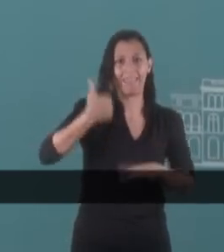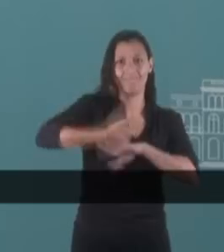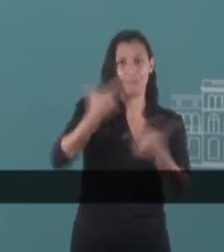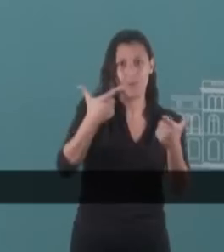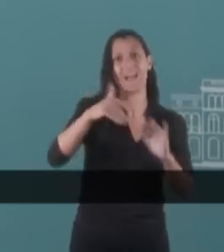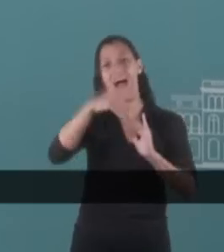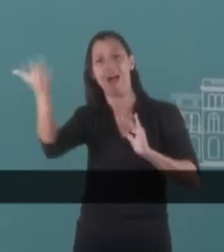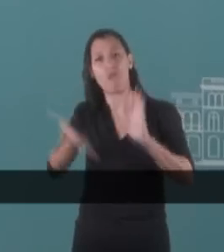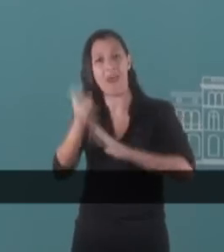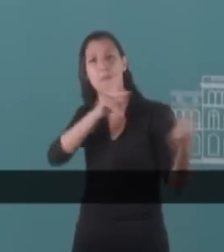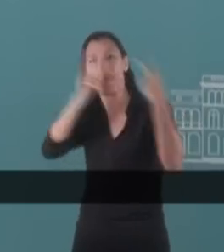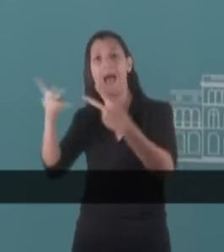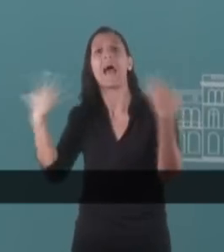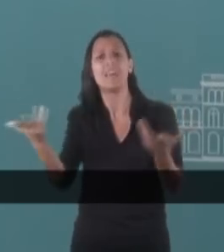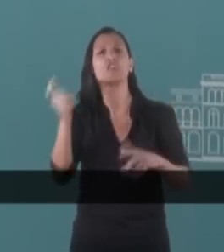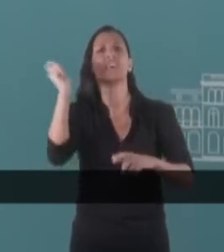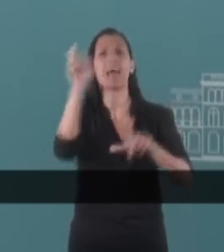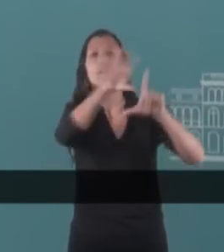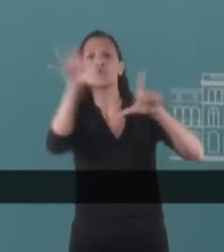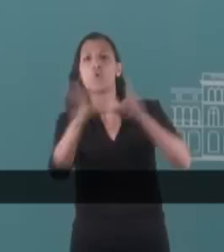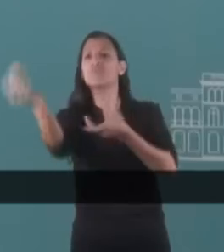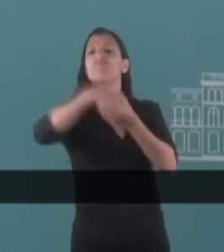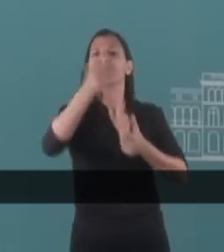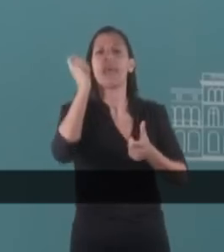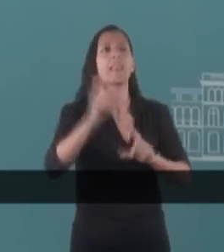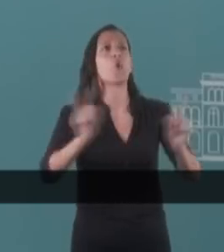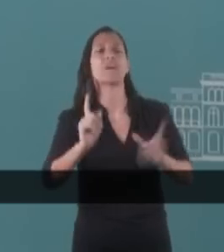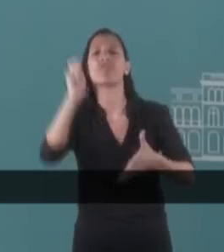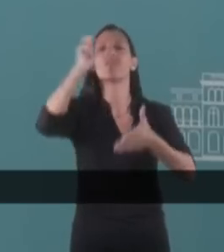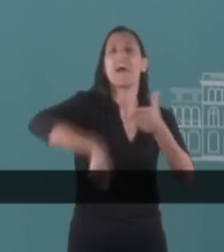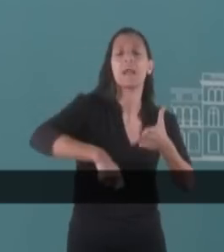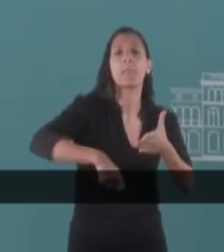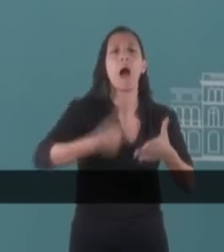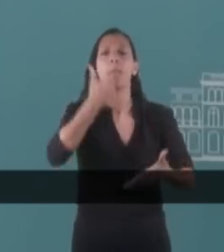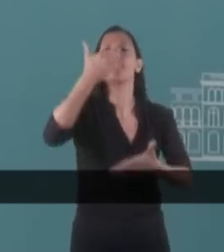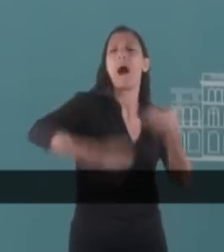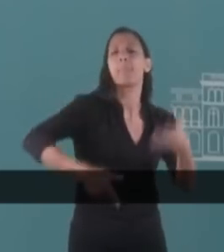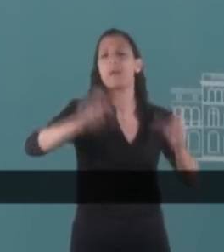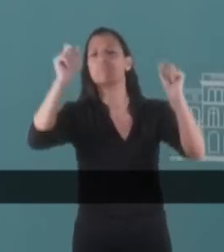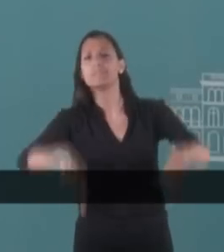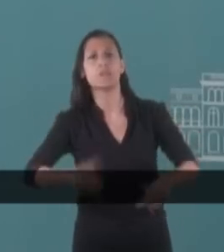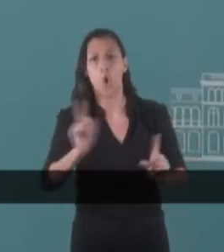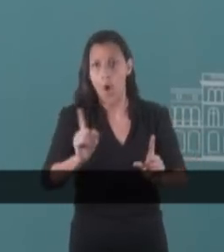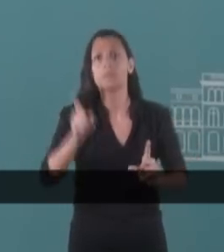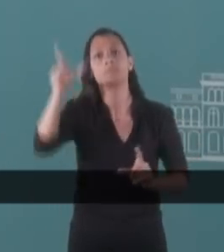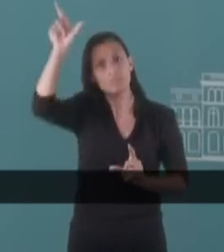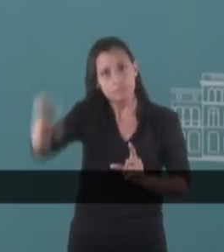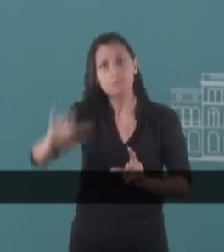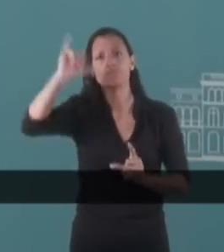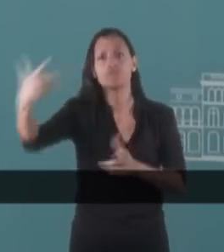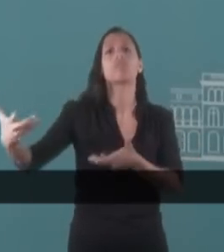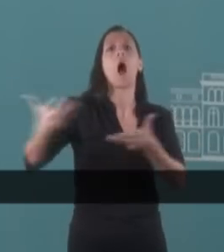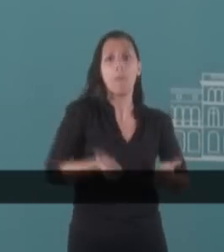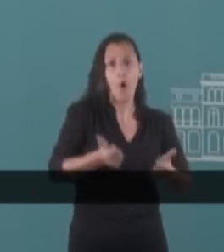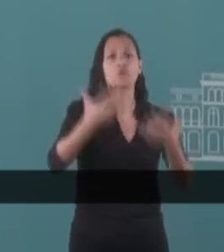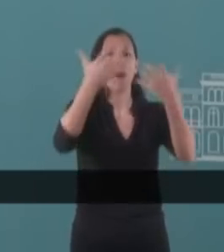y firmó y acompañó, porque tampoco es un tema de firmar, que tengan que firmar un papel, sino que acompañó el proyecto, el pedido,